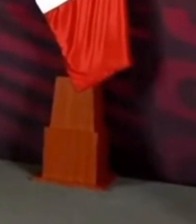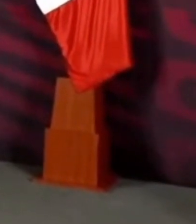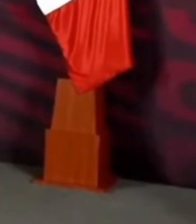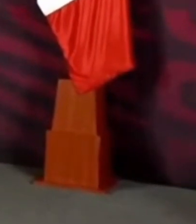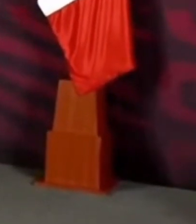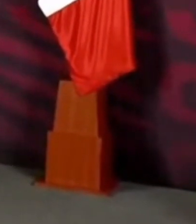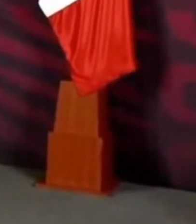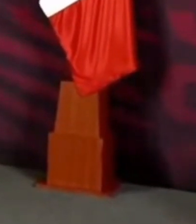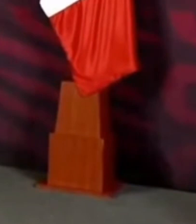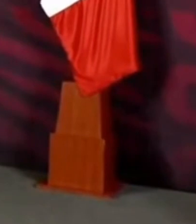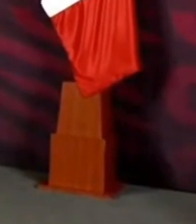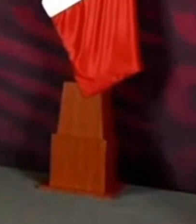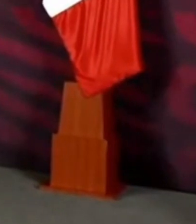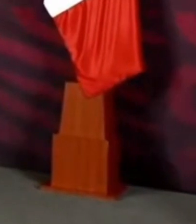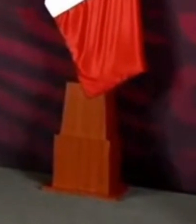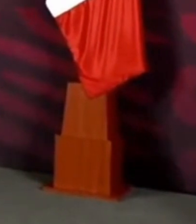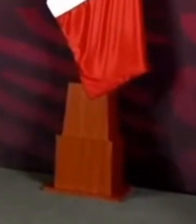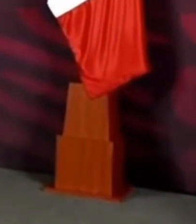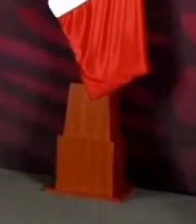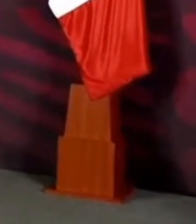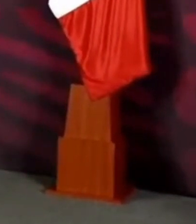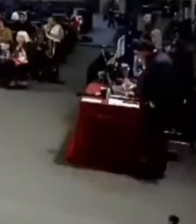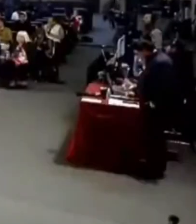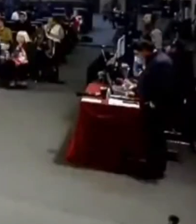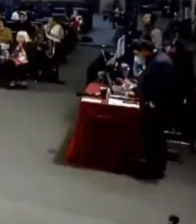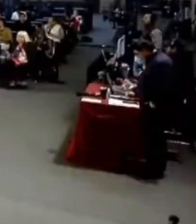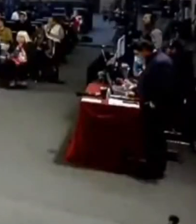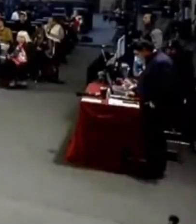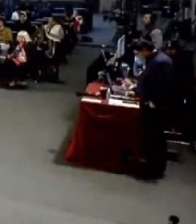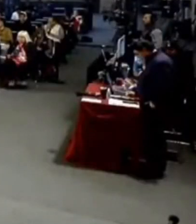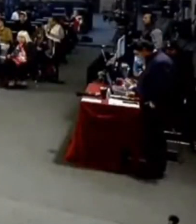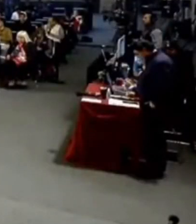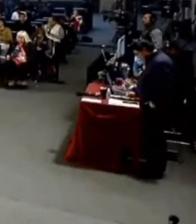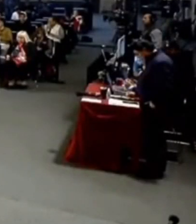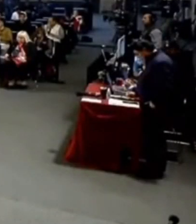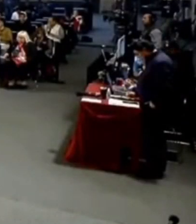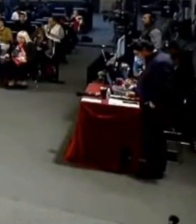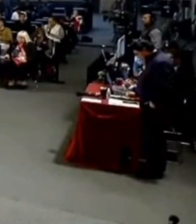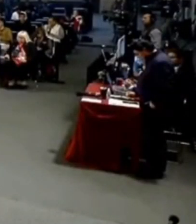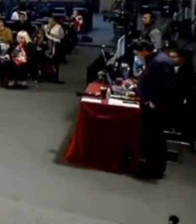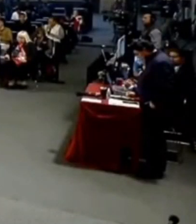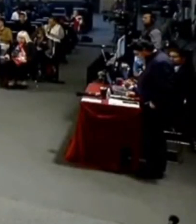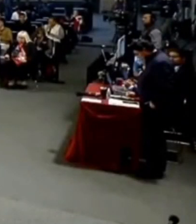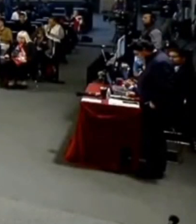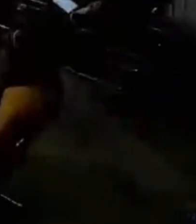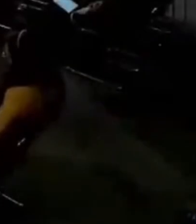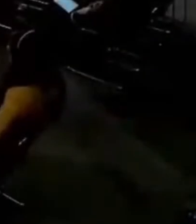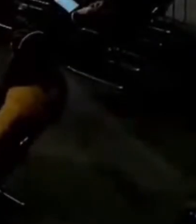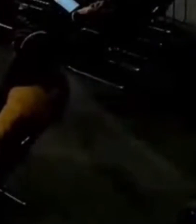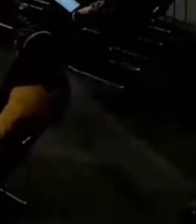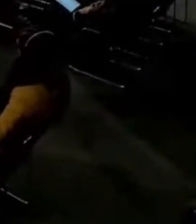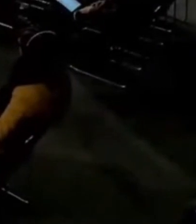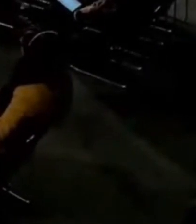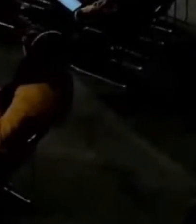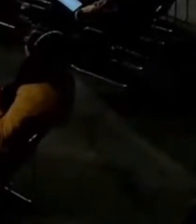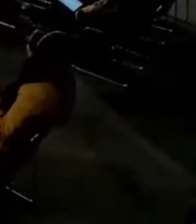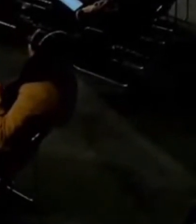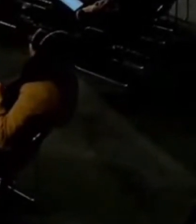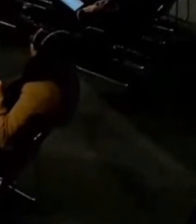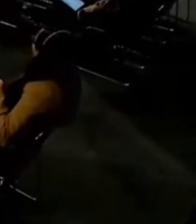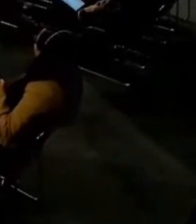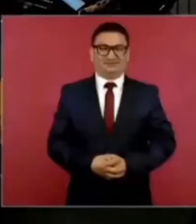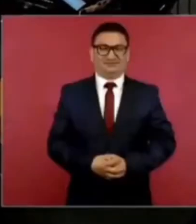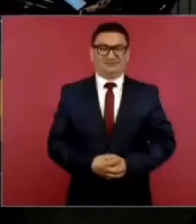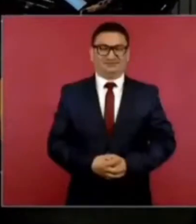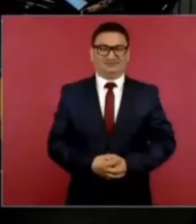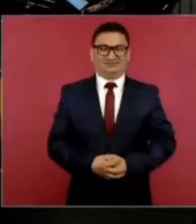4 gobiernos, ¿no? Sí, 4 gobiernos, sí, exactamente. Cedillo, Fox. 24 años,